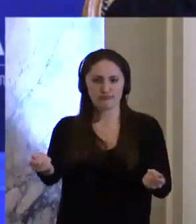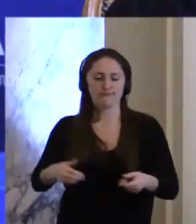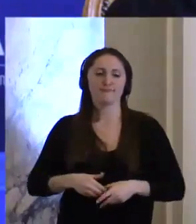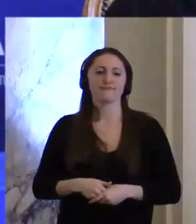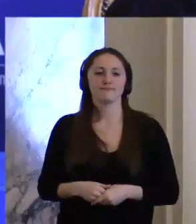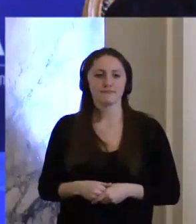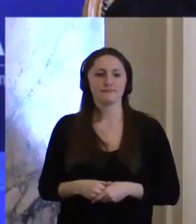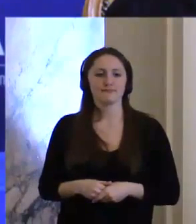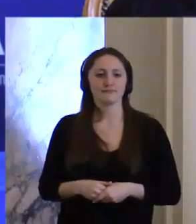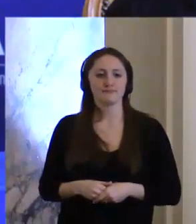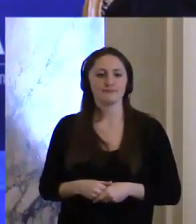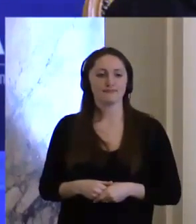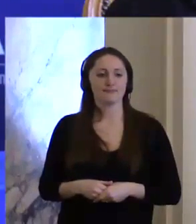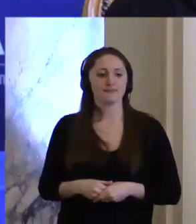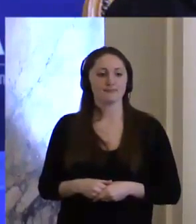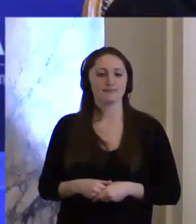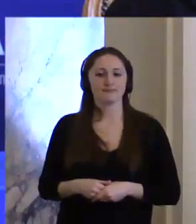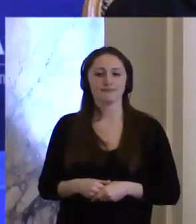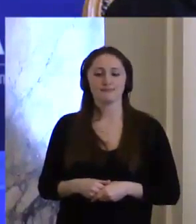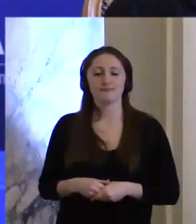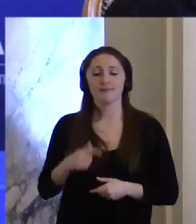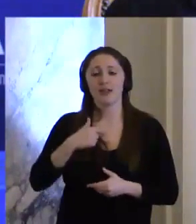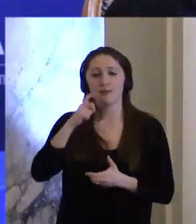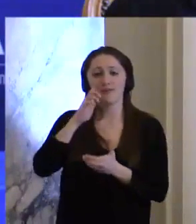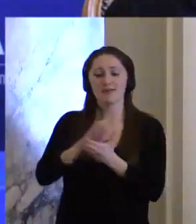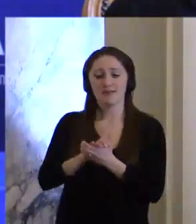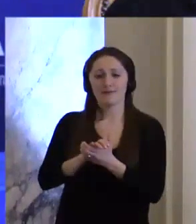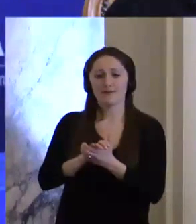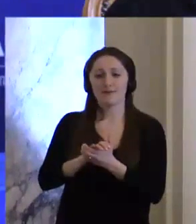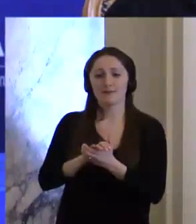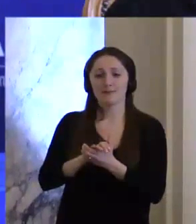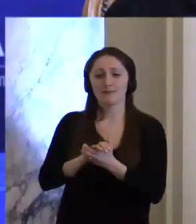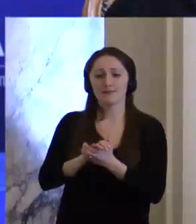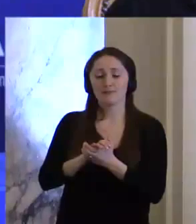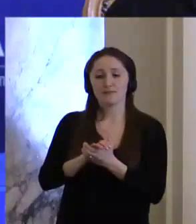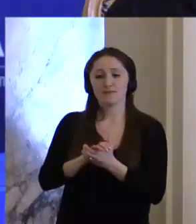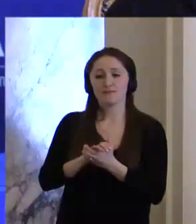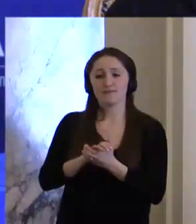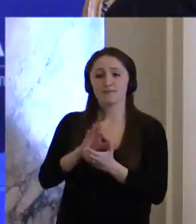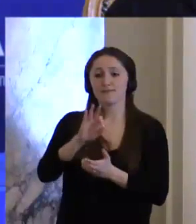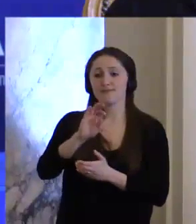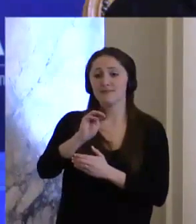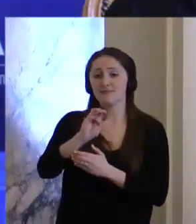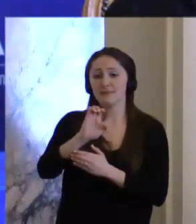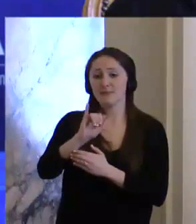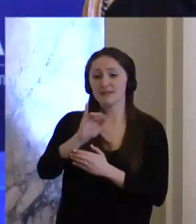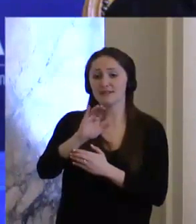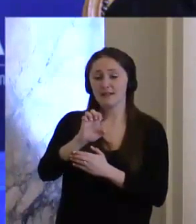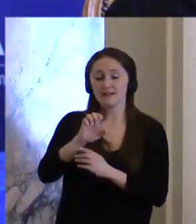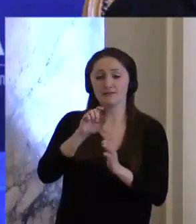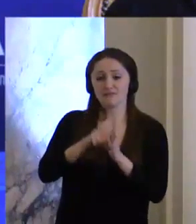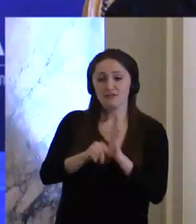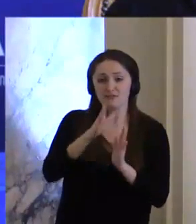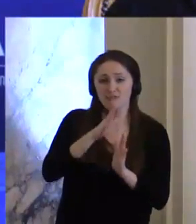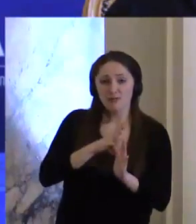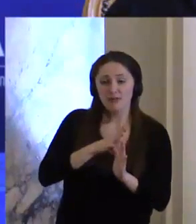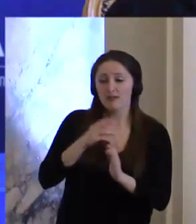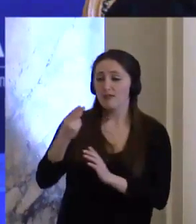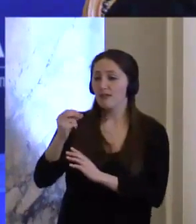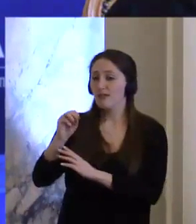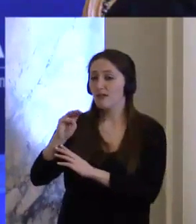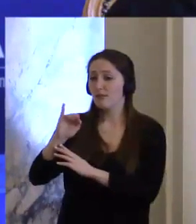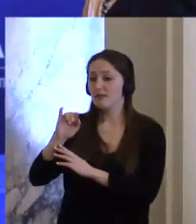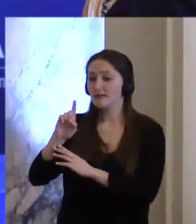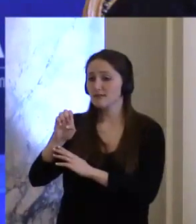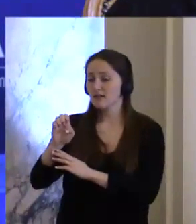el femicidio, los homicidios y todo tipo de delito que tiene que ver contra los derechos